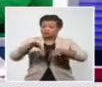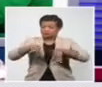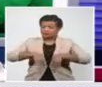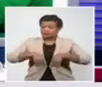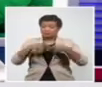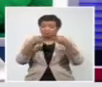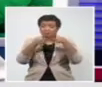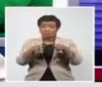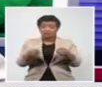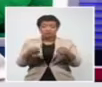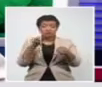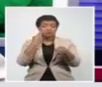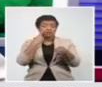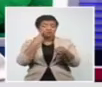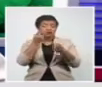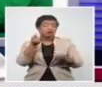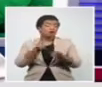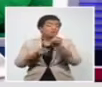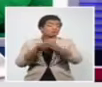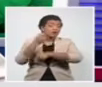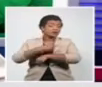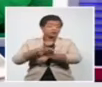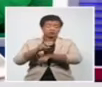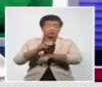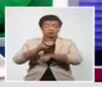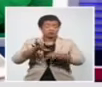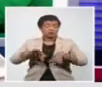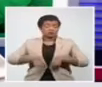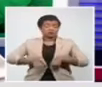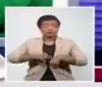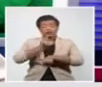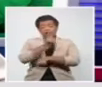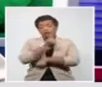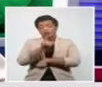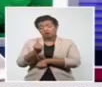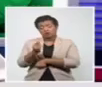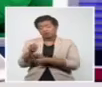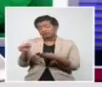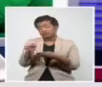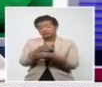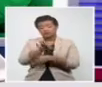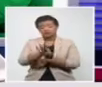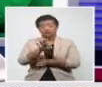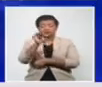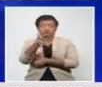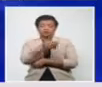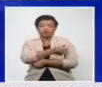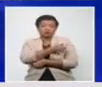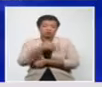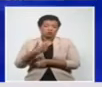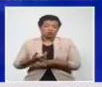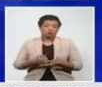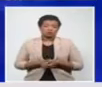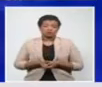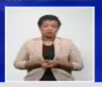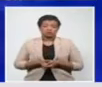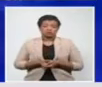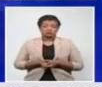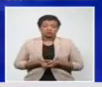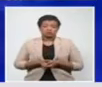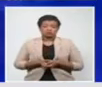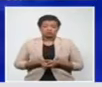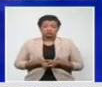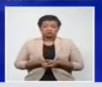que tiene sus cosas, de que cada país pues selecciona. Y qué interesante esto de mezclar las dosis de Pfizer